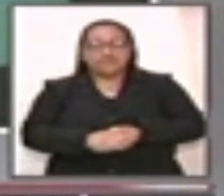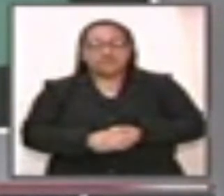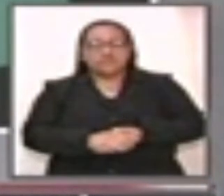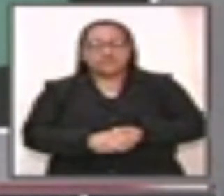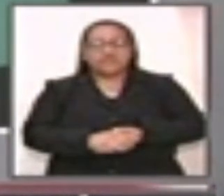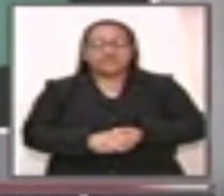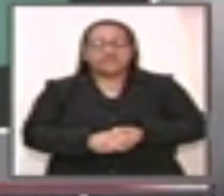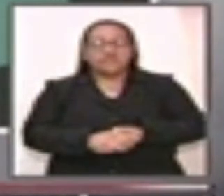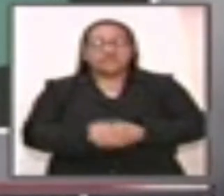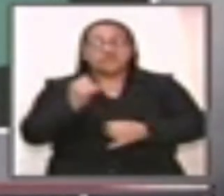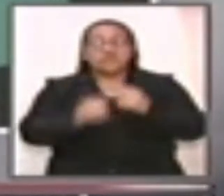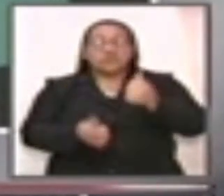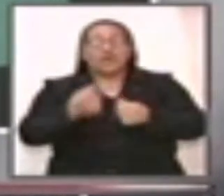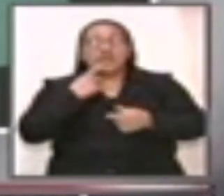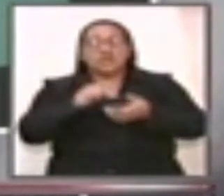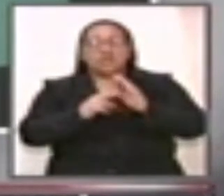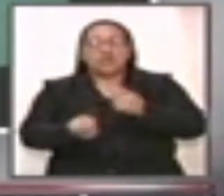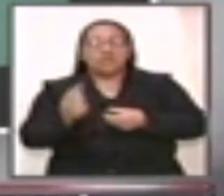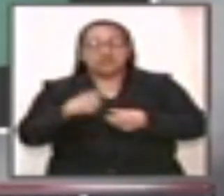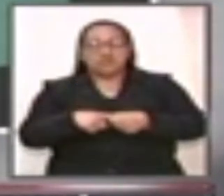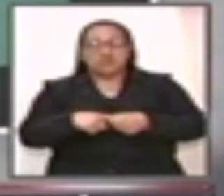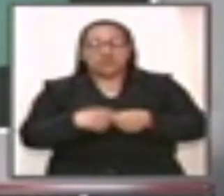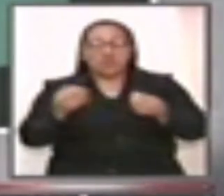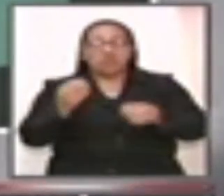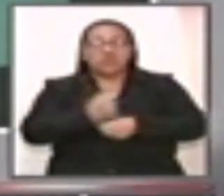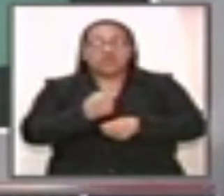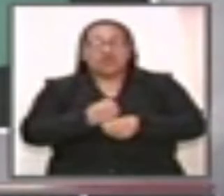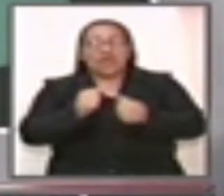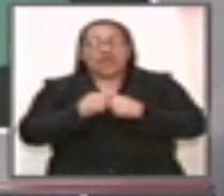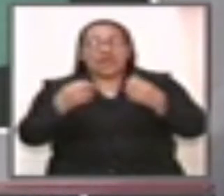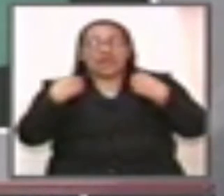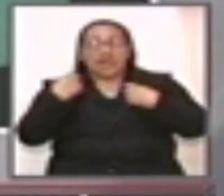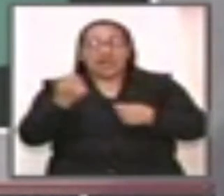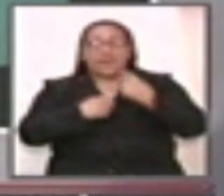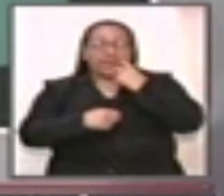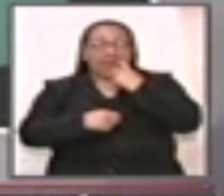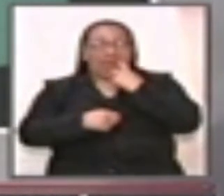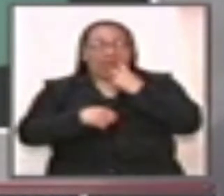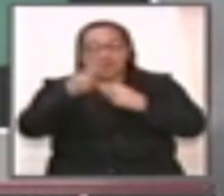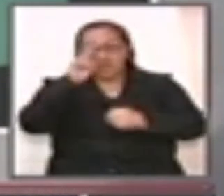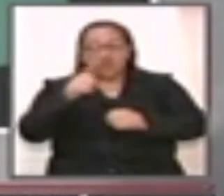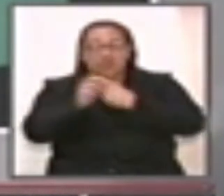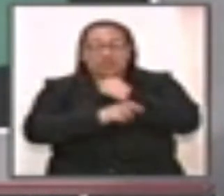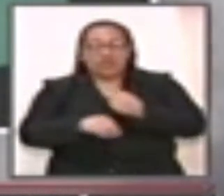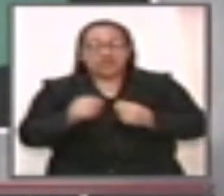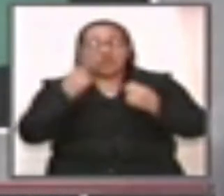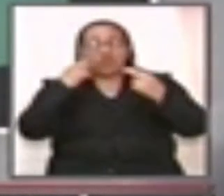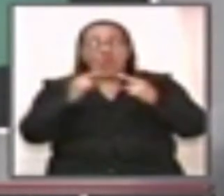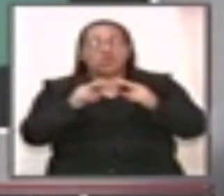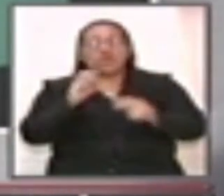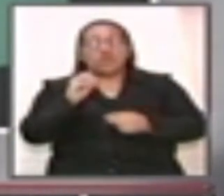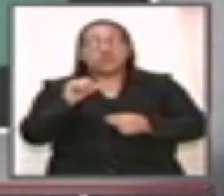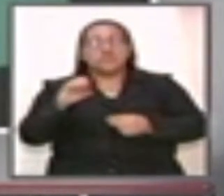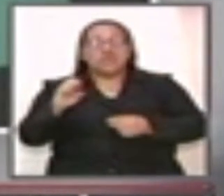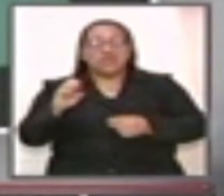Y finalmente, ¿cuáles han sido la participación o cómo se trabaja con las oficinas comerciales del Perú en el exterior, conocidas como